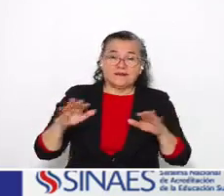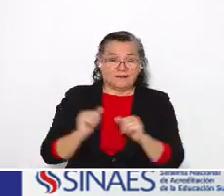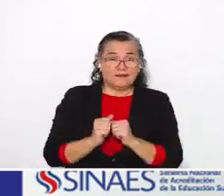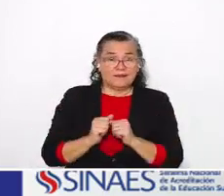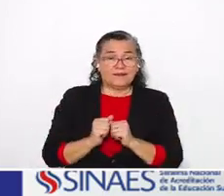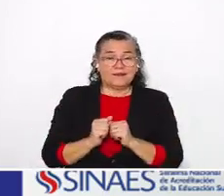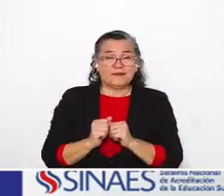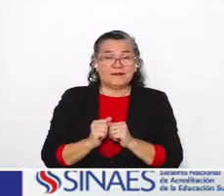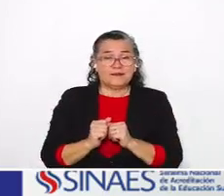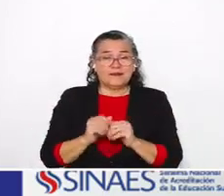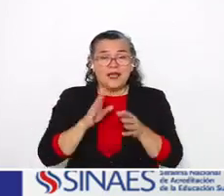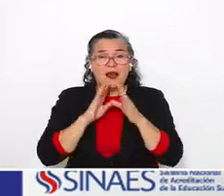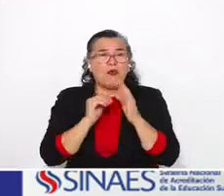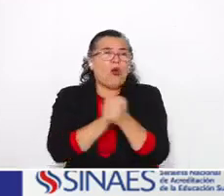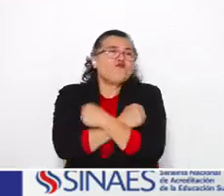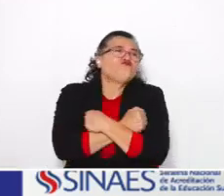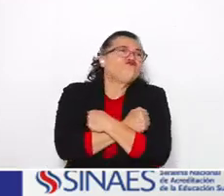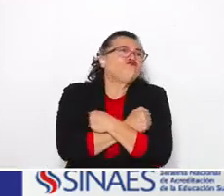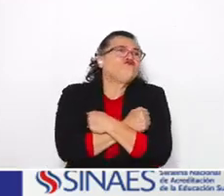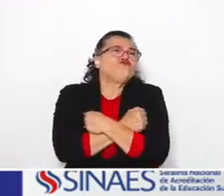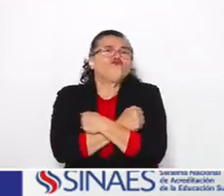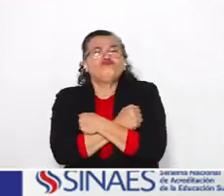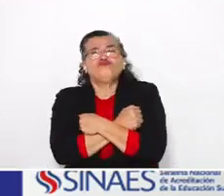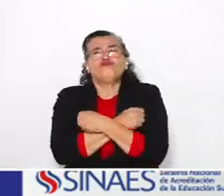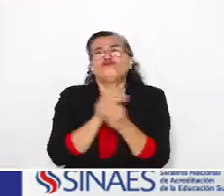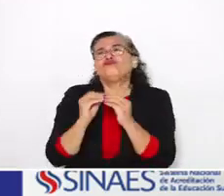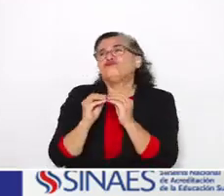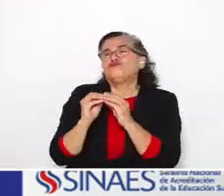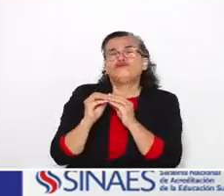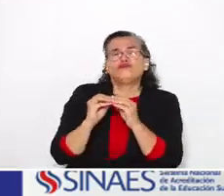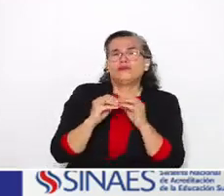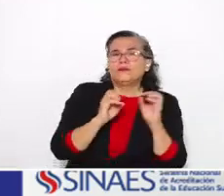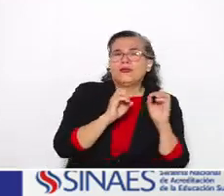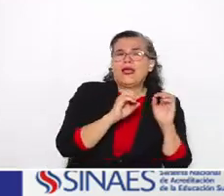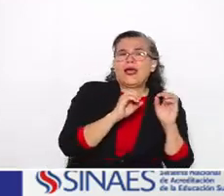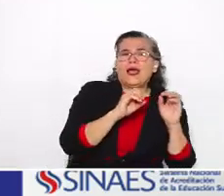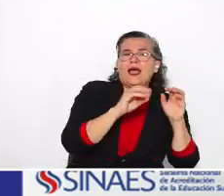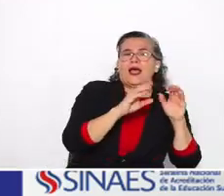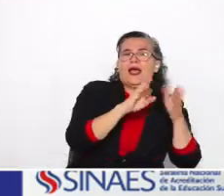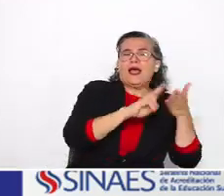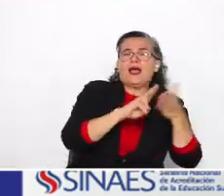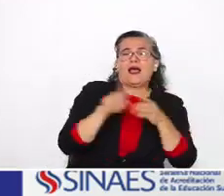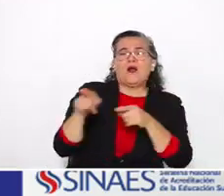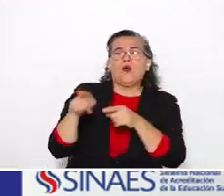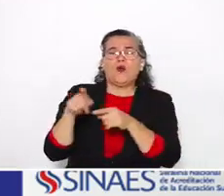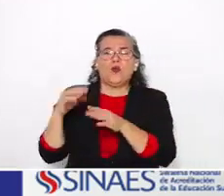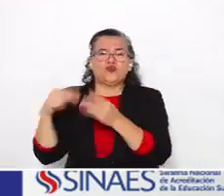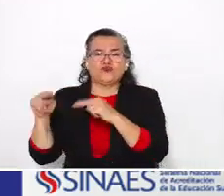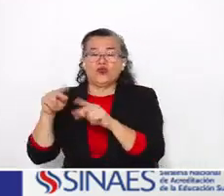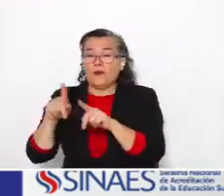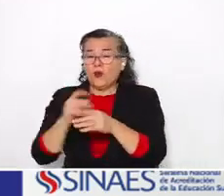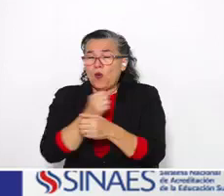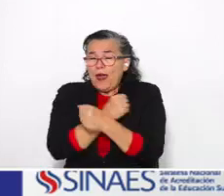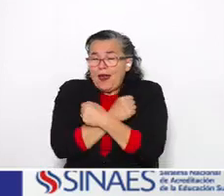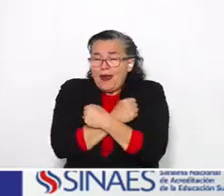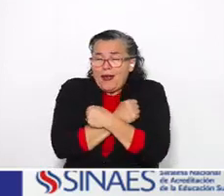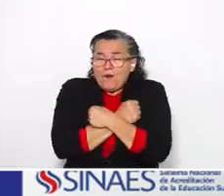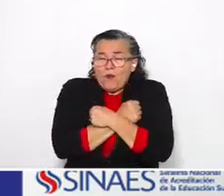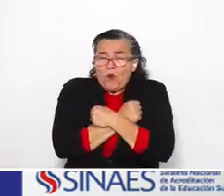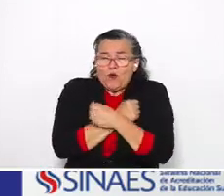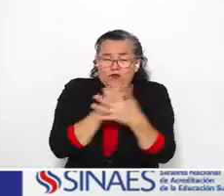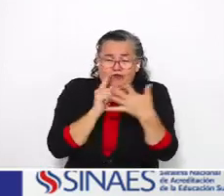Y nosotros no hablamos de amor en la academia o en los negocios, pero para mí el amor es el valor más grande. Con